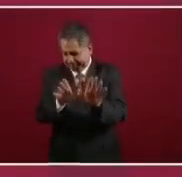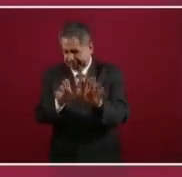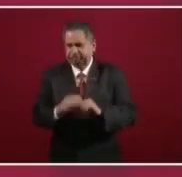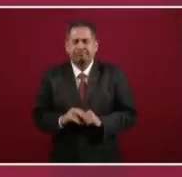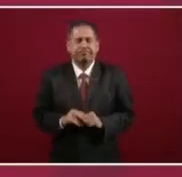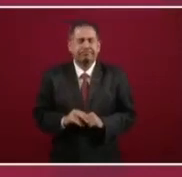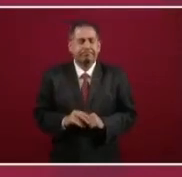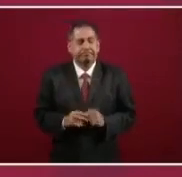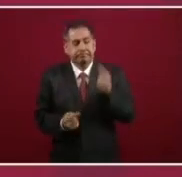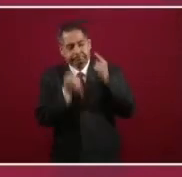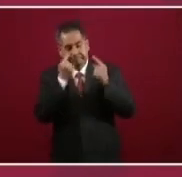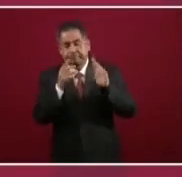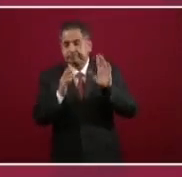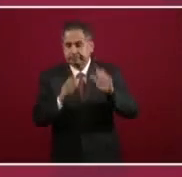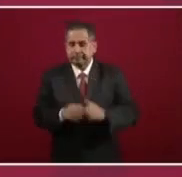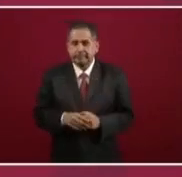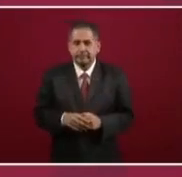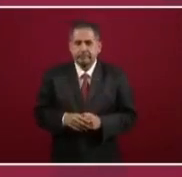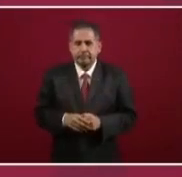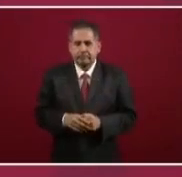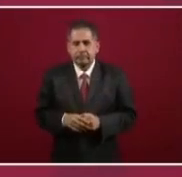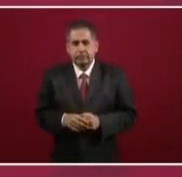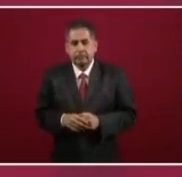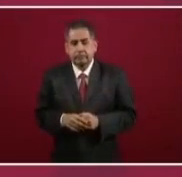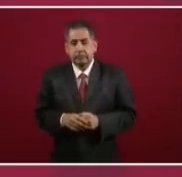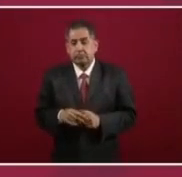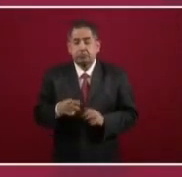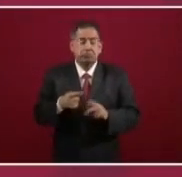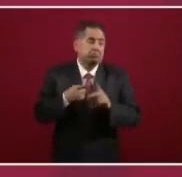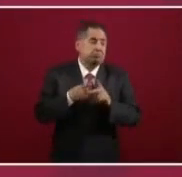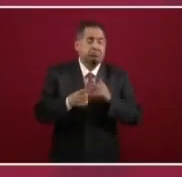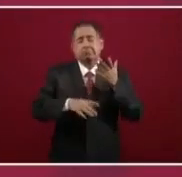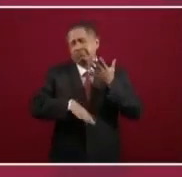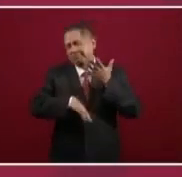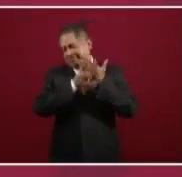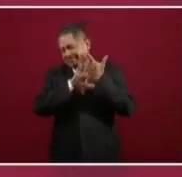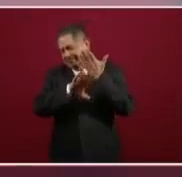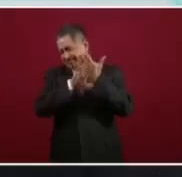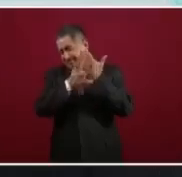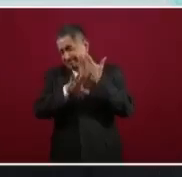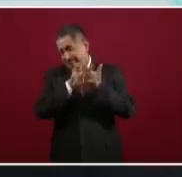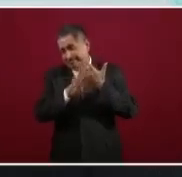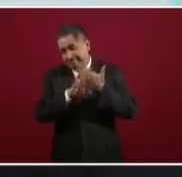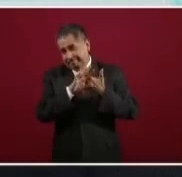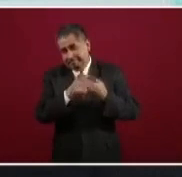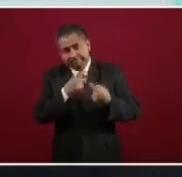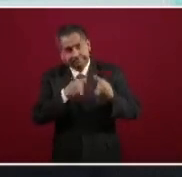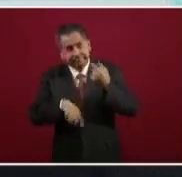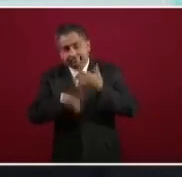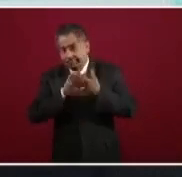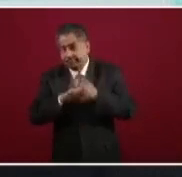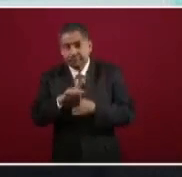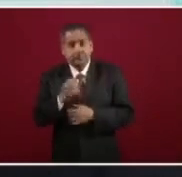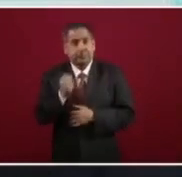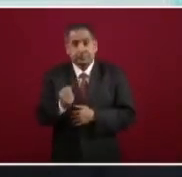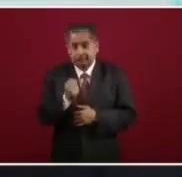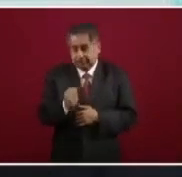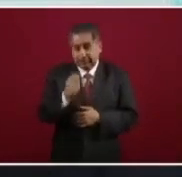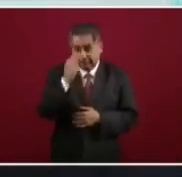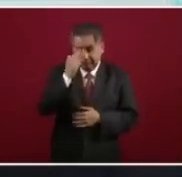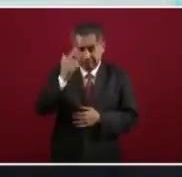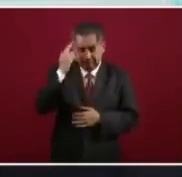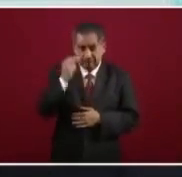y este y se lanzan con todo con todo